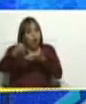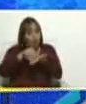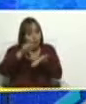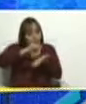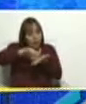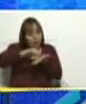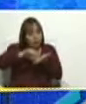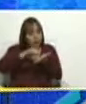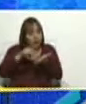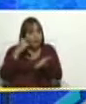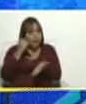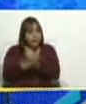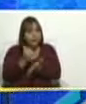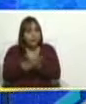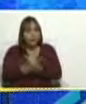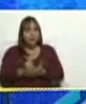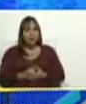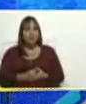tomen nota.